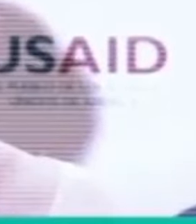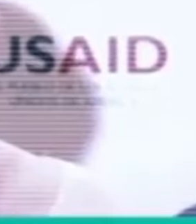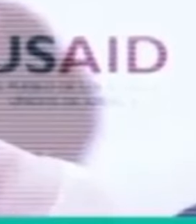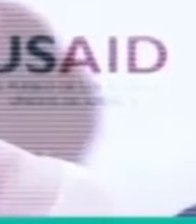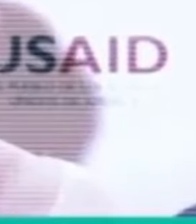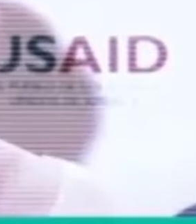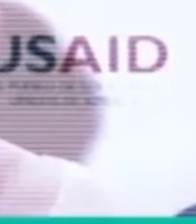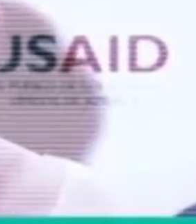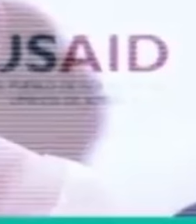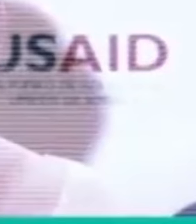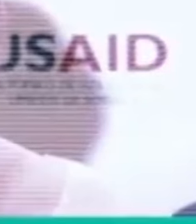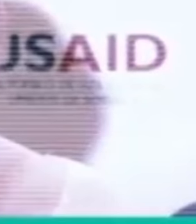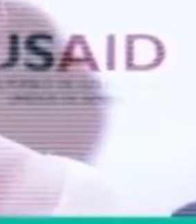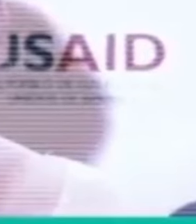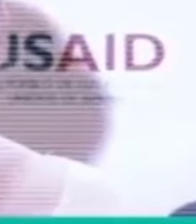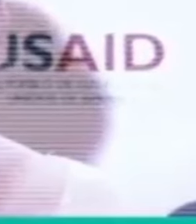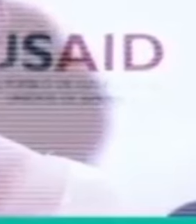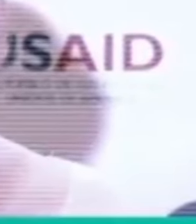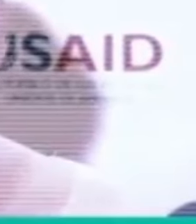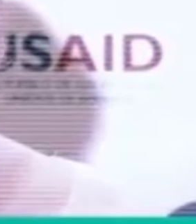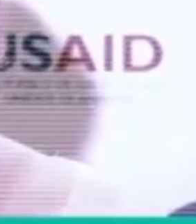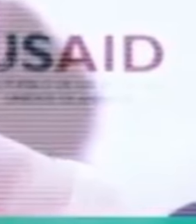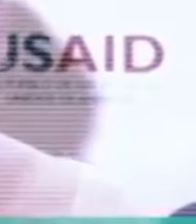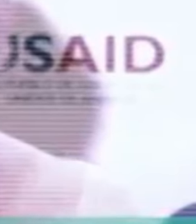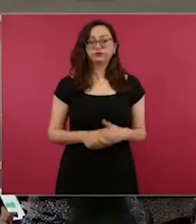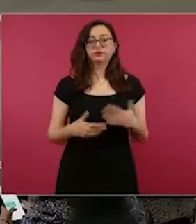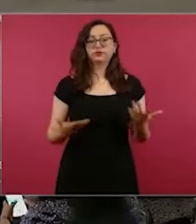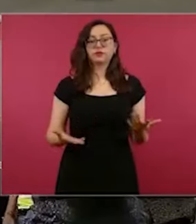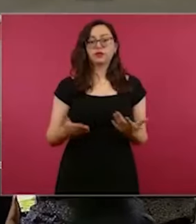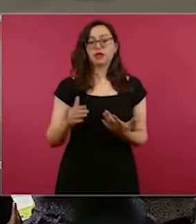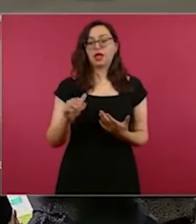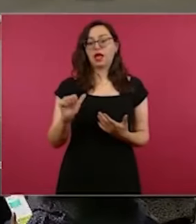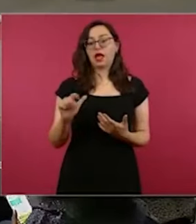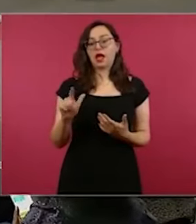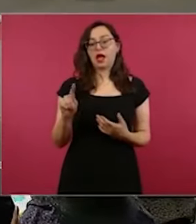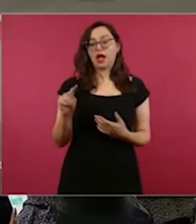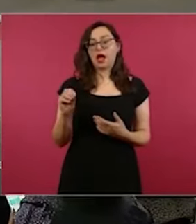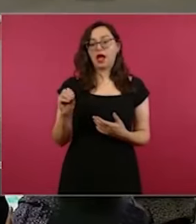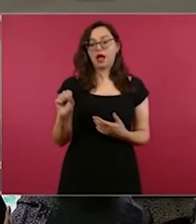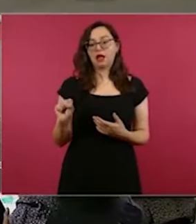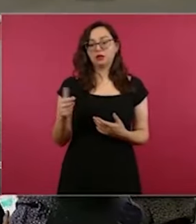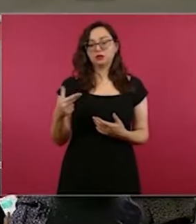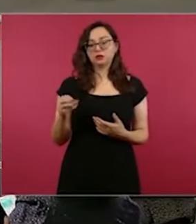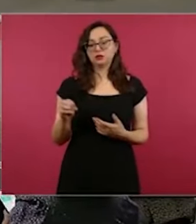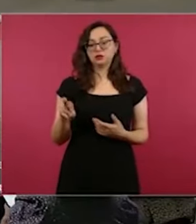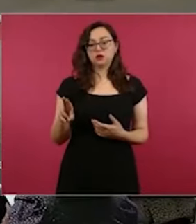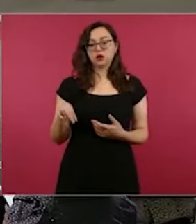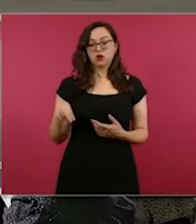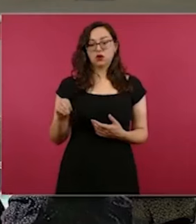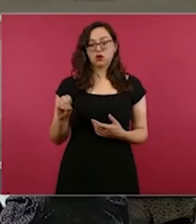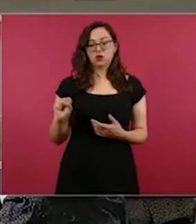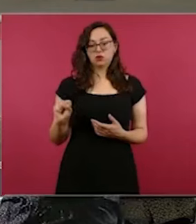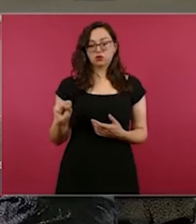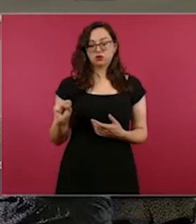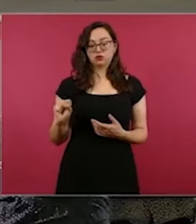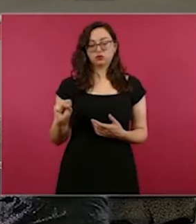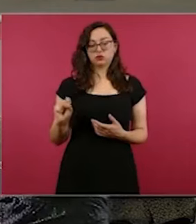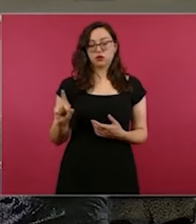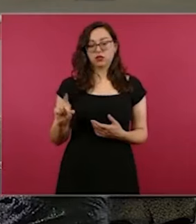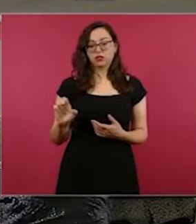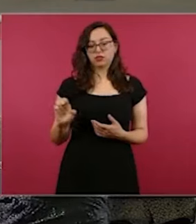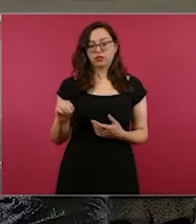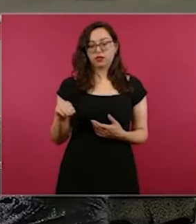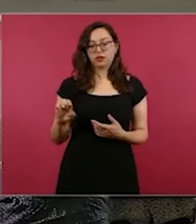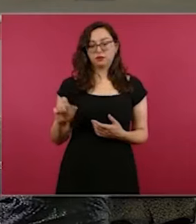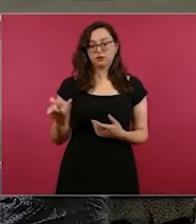ante las declaraciones del mandatario la importancia de la integridad en la lucha contra la corrupción este caso pone